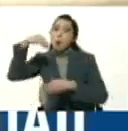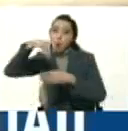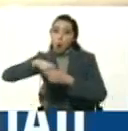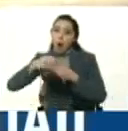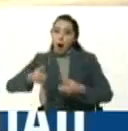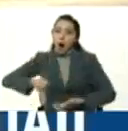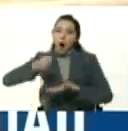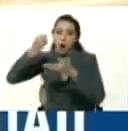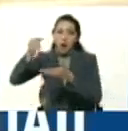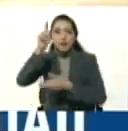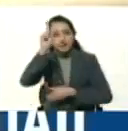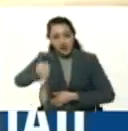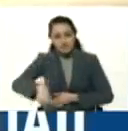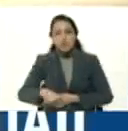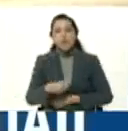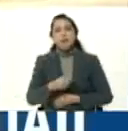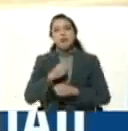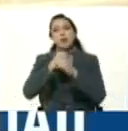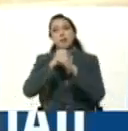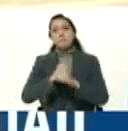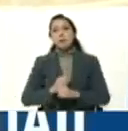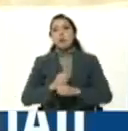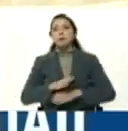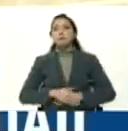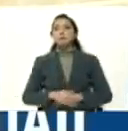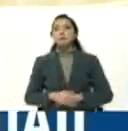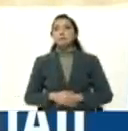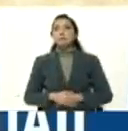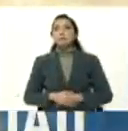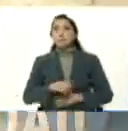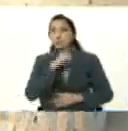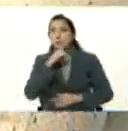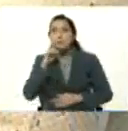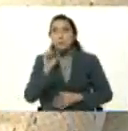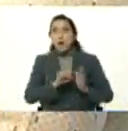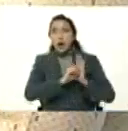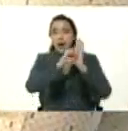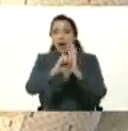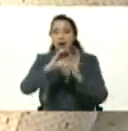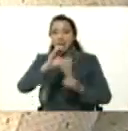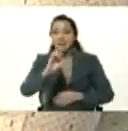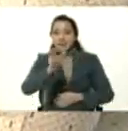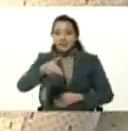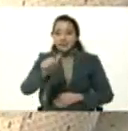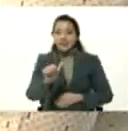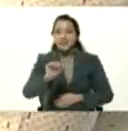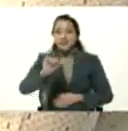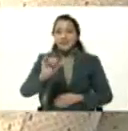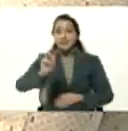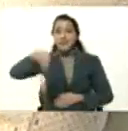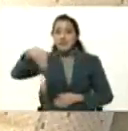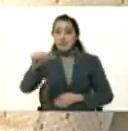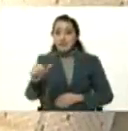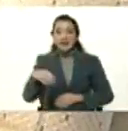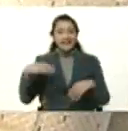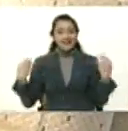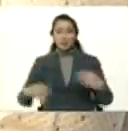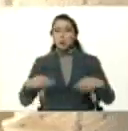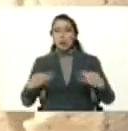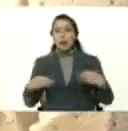nuestra pepitona, presidente. Está este producto Chaimas, pepitonas al natural.